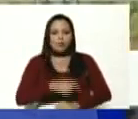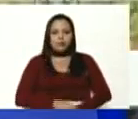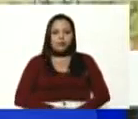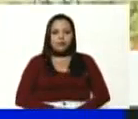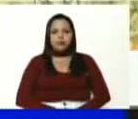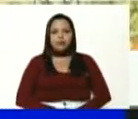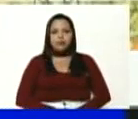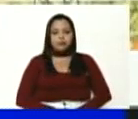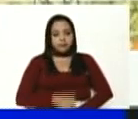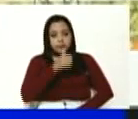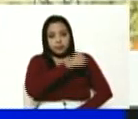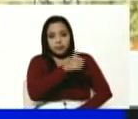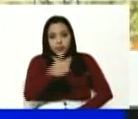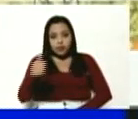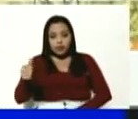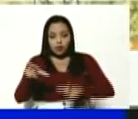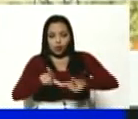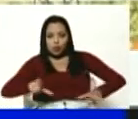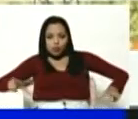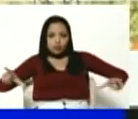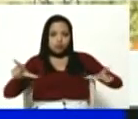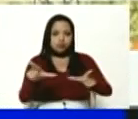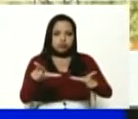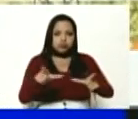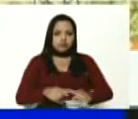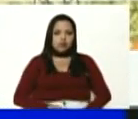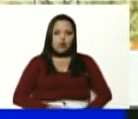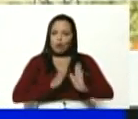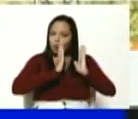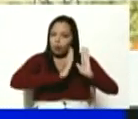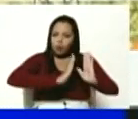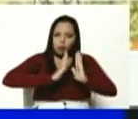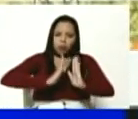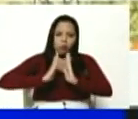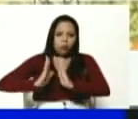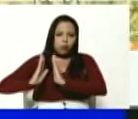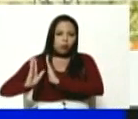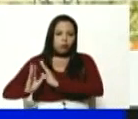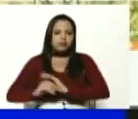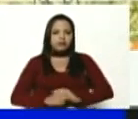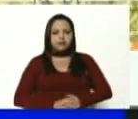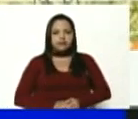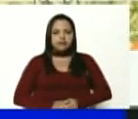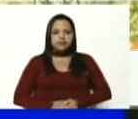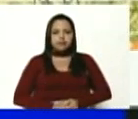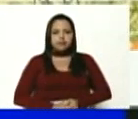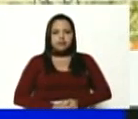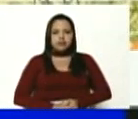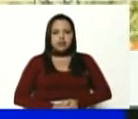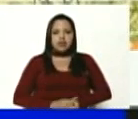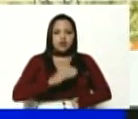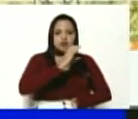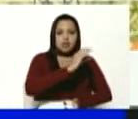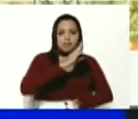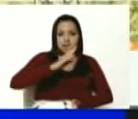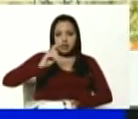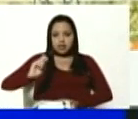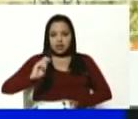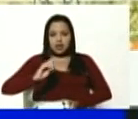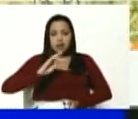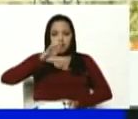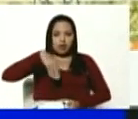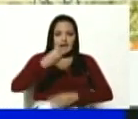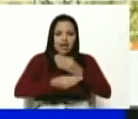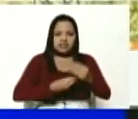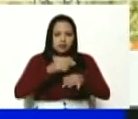que cada el territorio se organicen los mp3 para que cree un gran